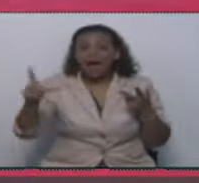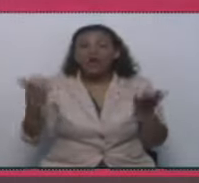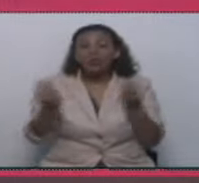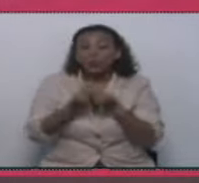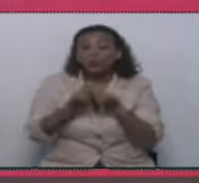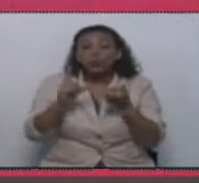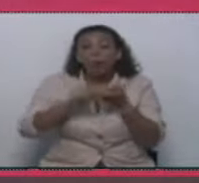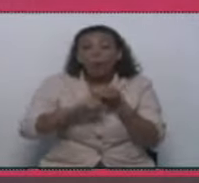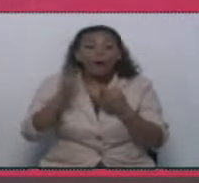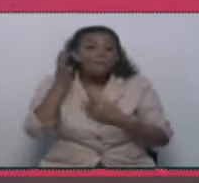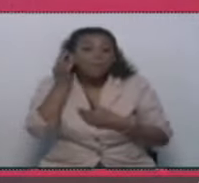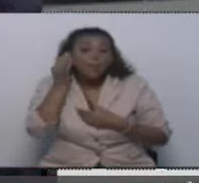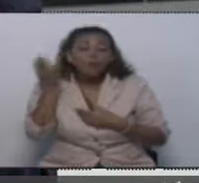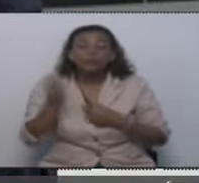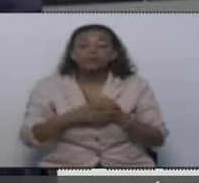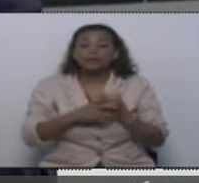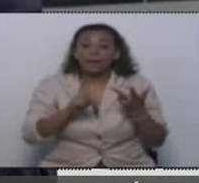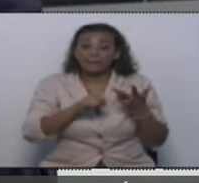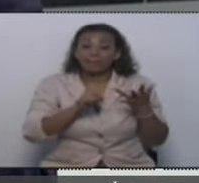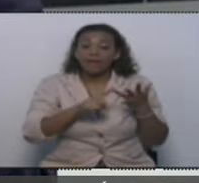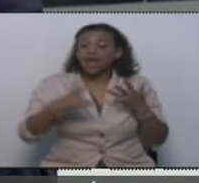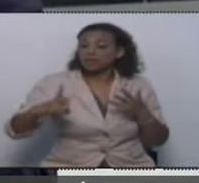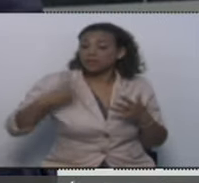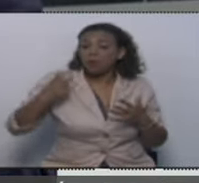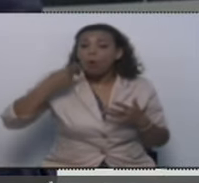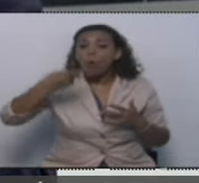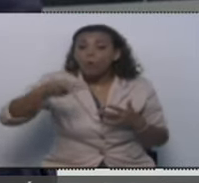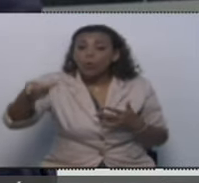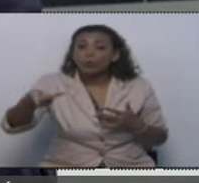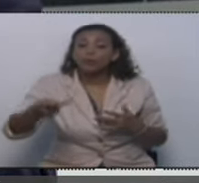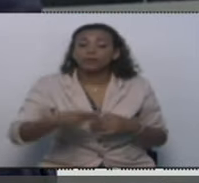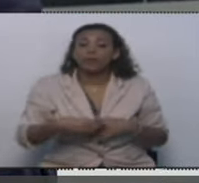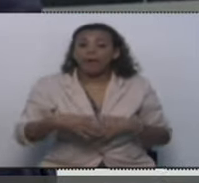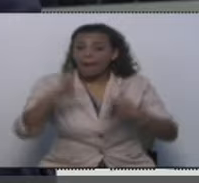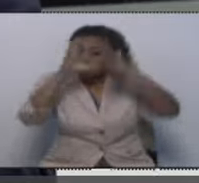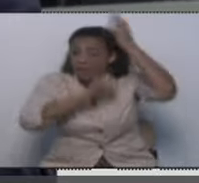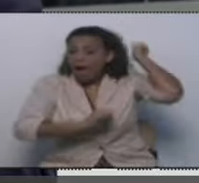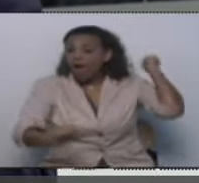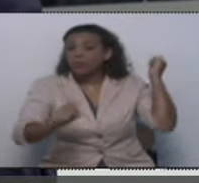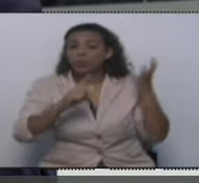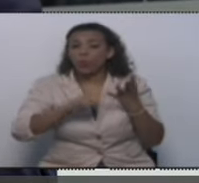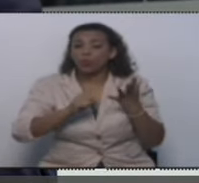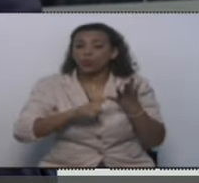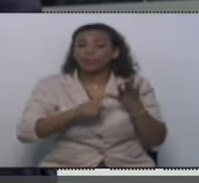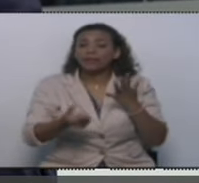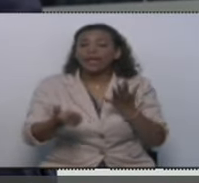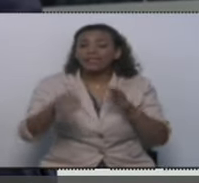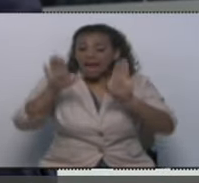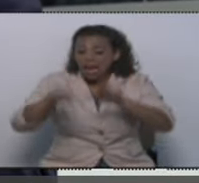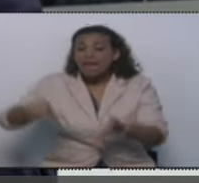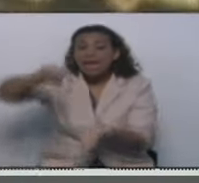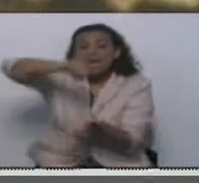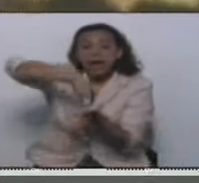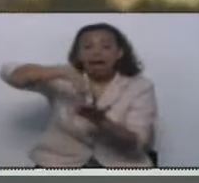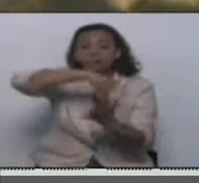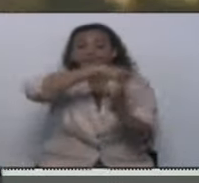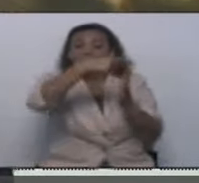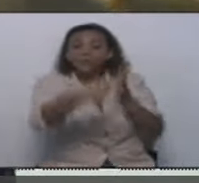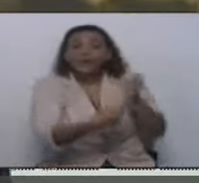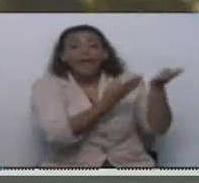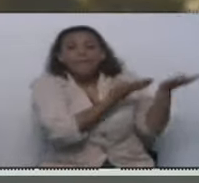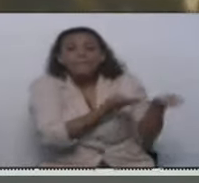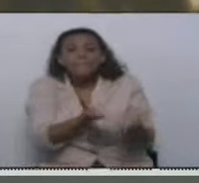esposa, Susan. Y el excelentísimo señor embajador de la República Islámica de Irán,